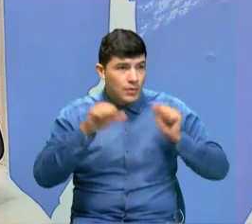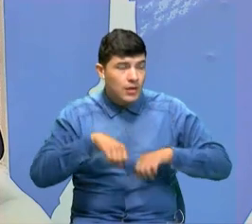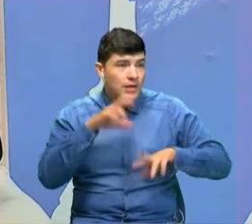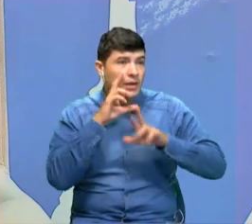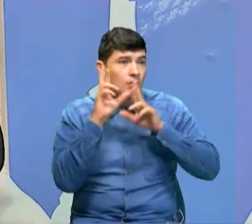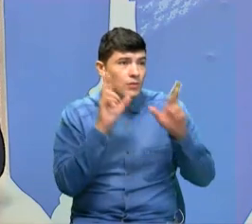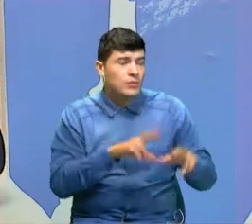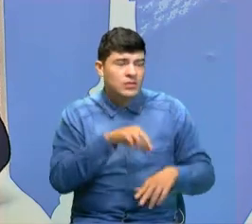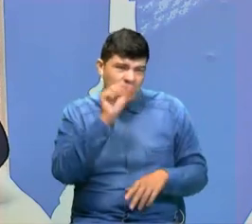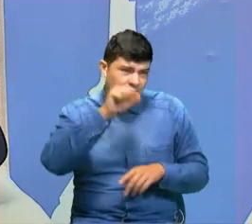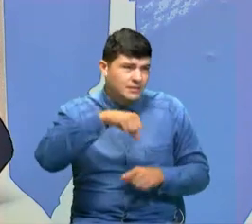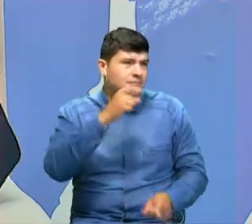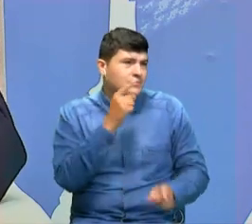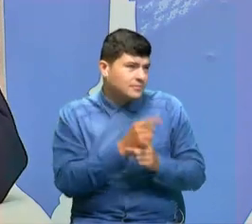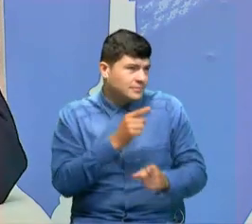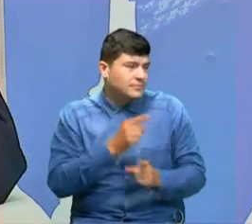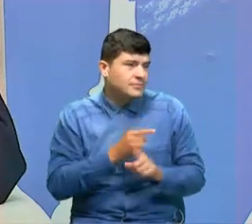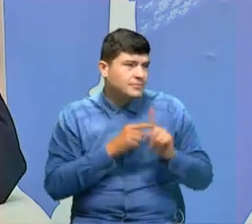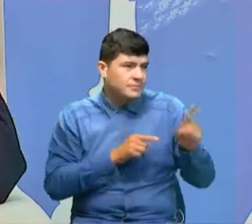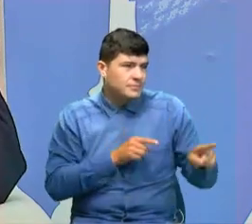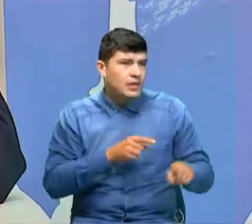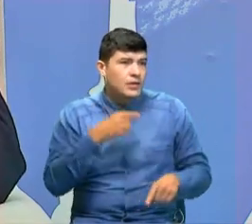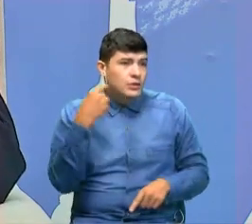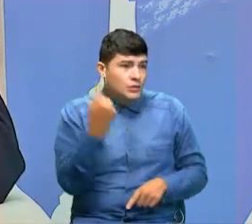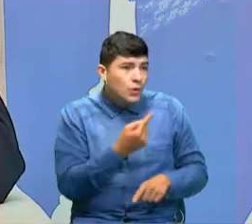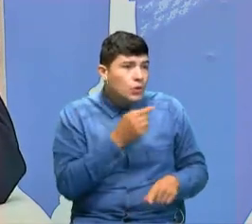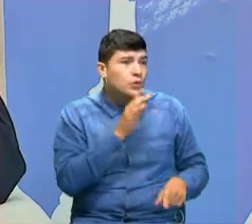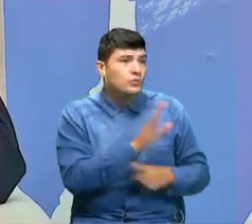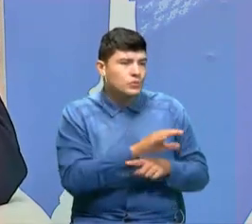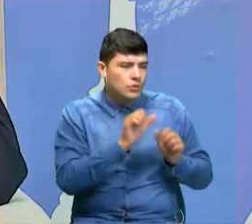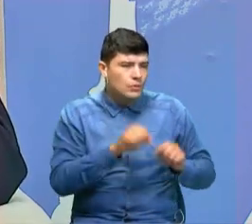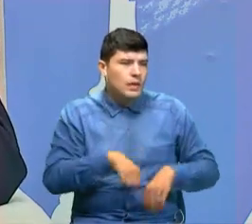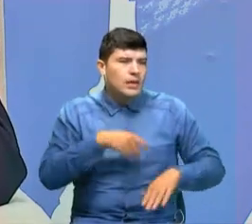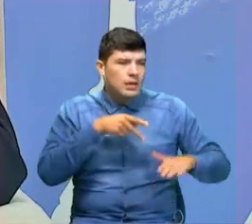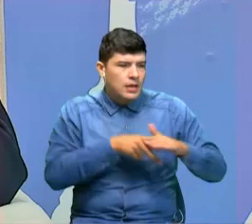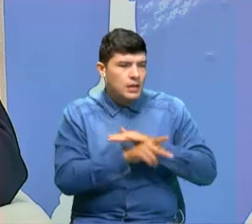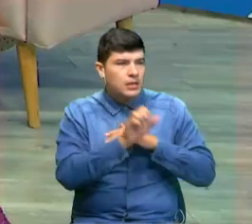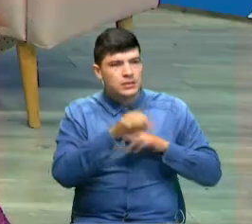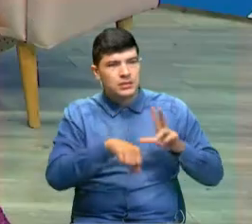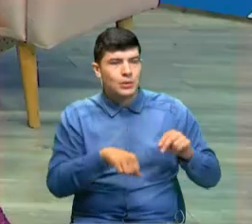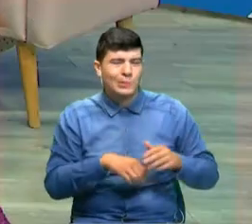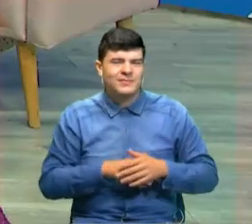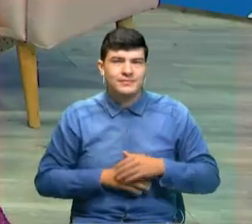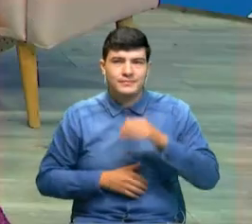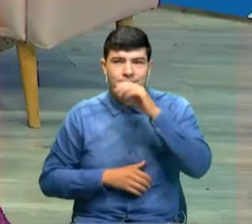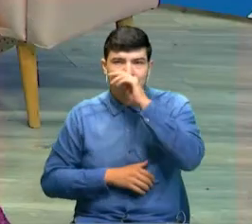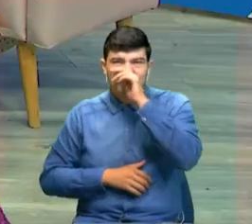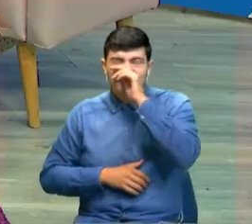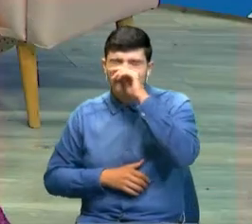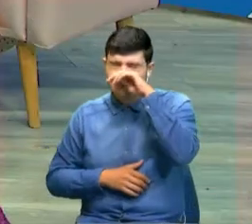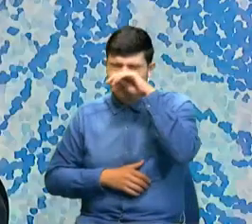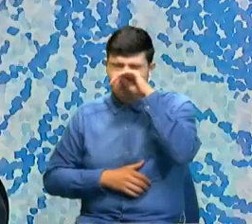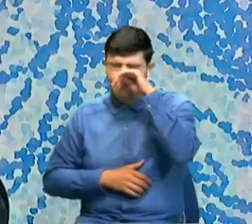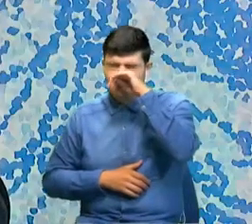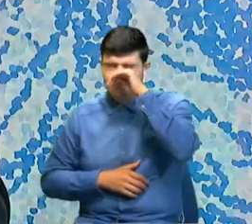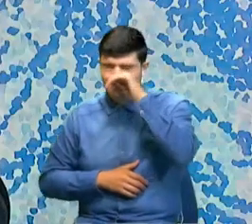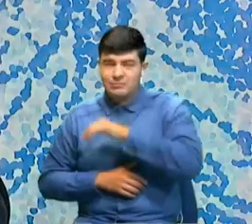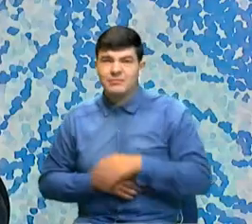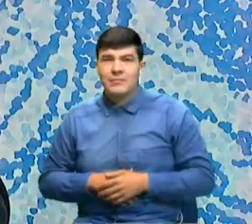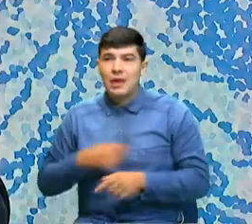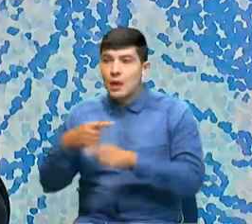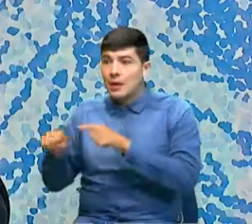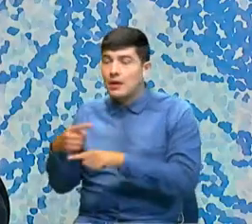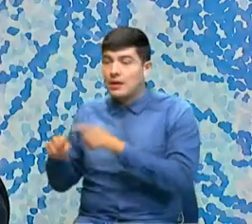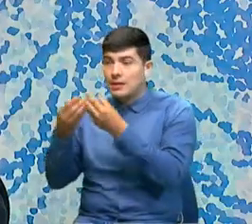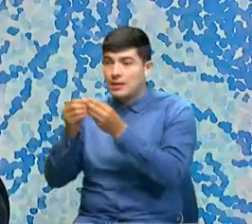decir, bueno, efectivamente, solo, como ya es suyo, entonces sí puede traerlo o no puede traerlo? A ver, hay diferentes formas.